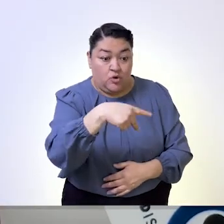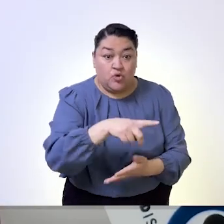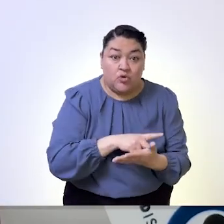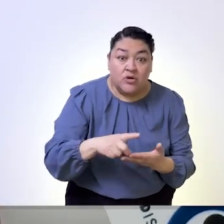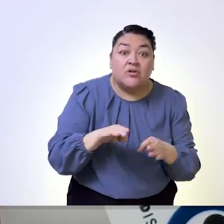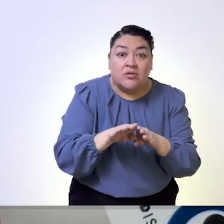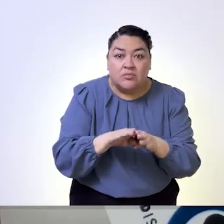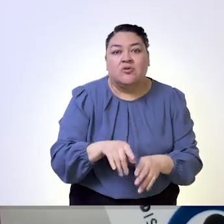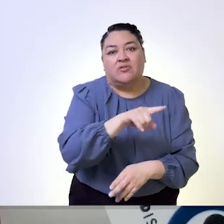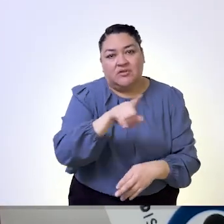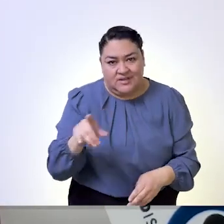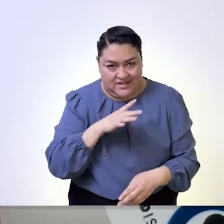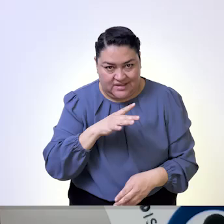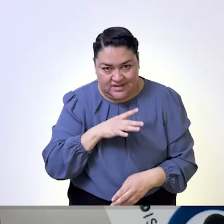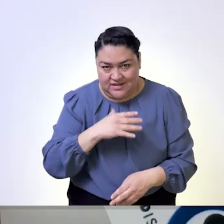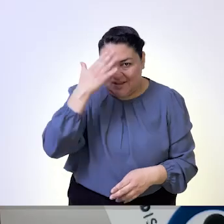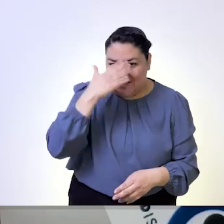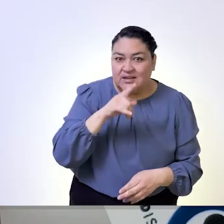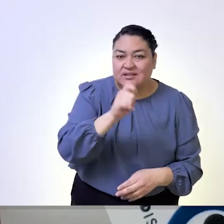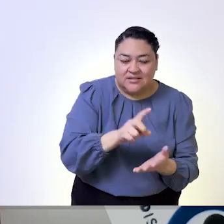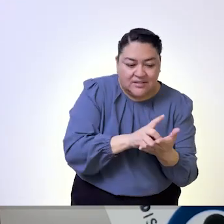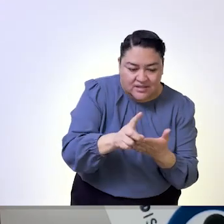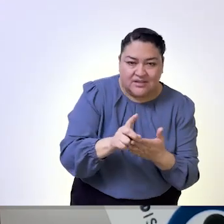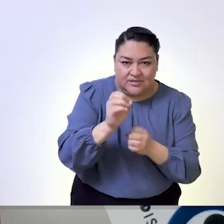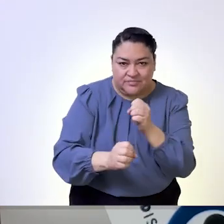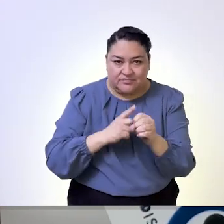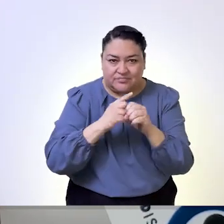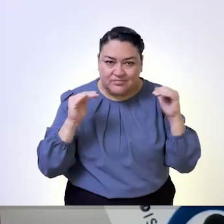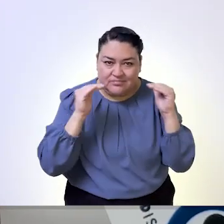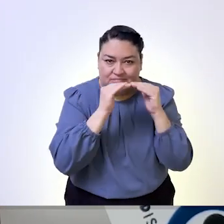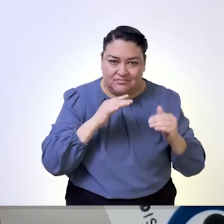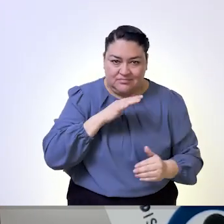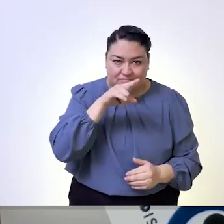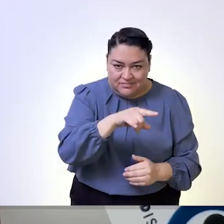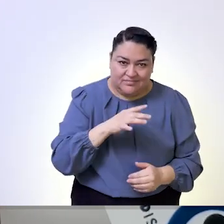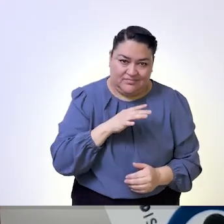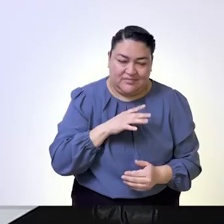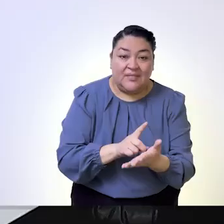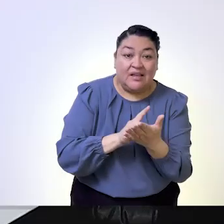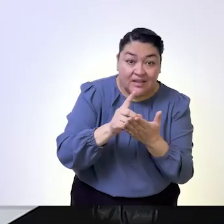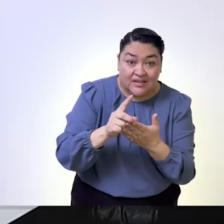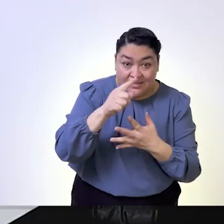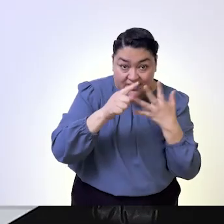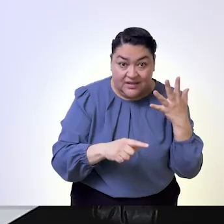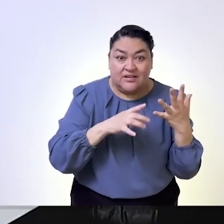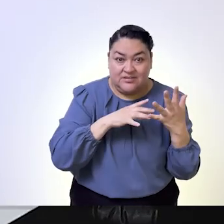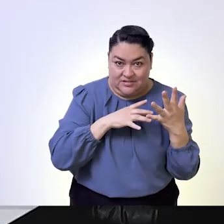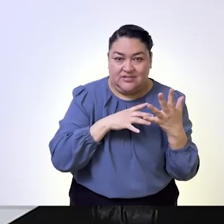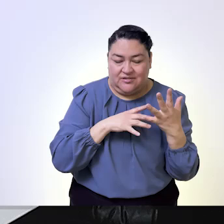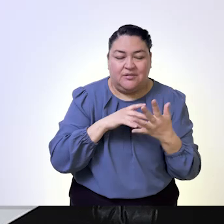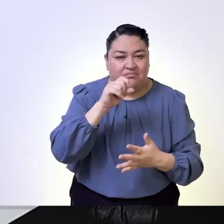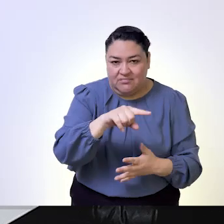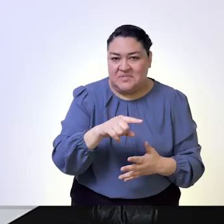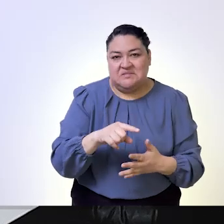que están afectando, porque no perdamos de vista que si bien estamos hablando del derecho a la igualdad y no discriminación, este derecho tiene un